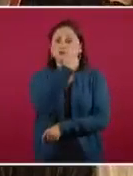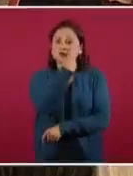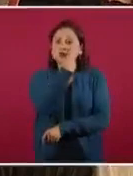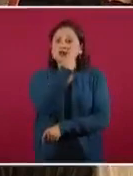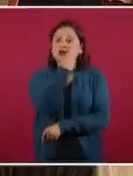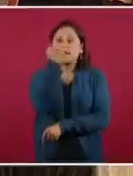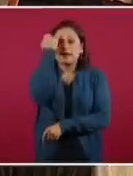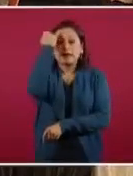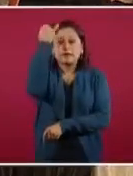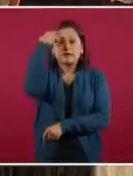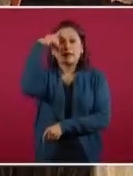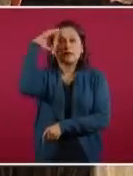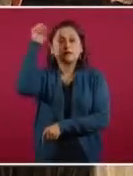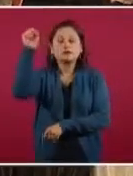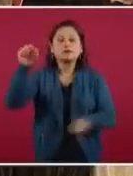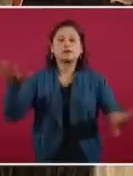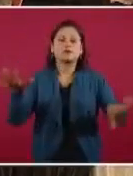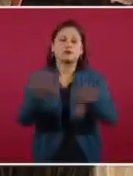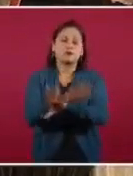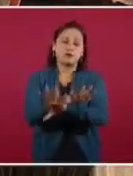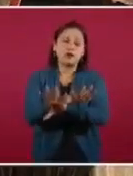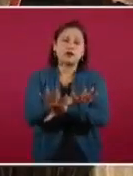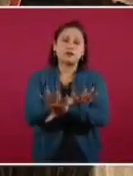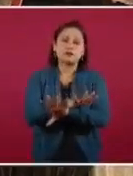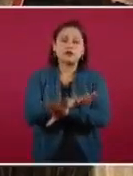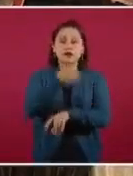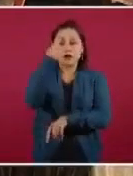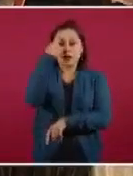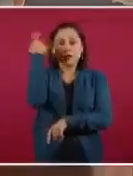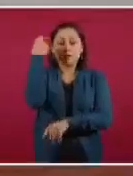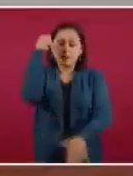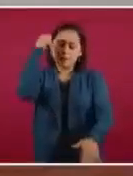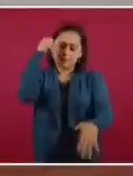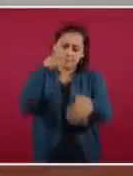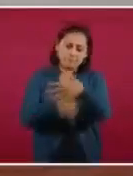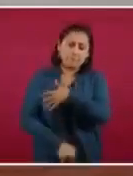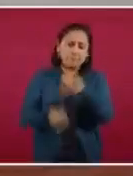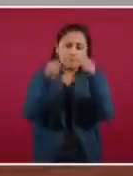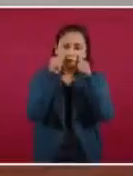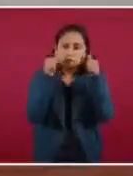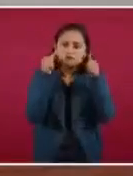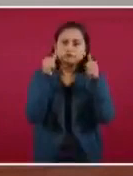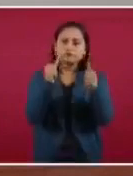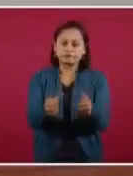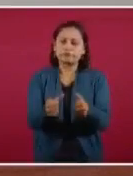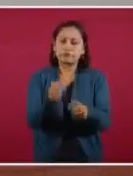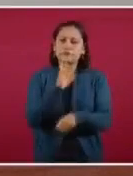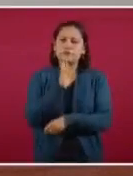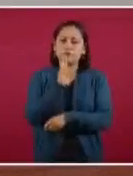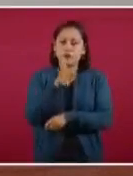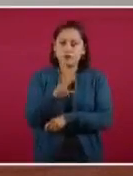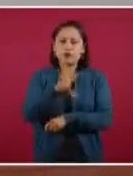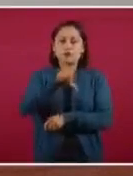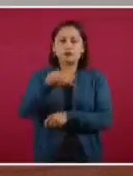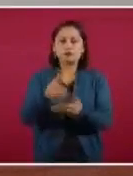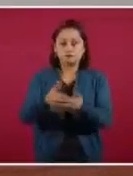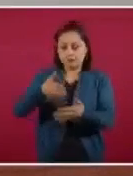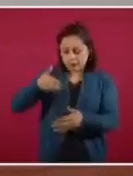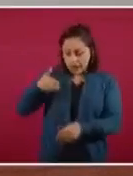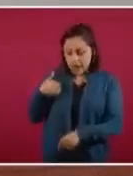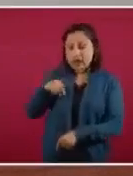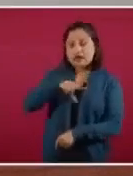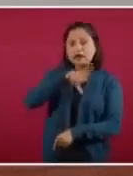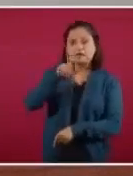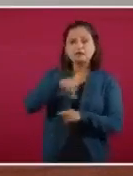más allá para encontrar la raíz de las violencias y atender esas causas, prevenirlas y